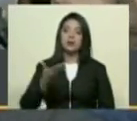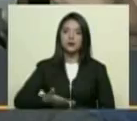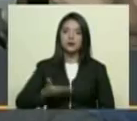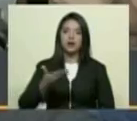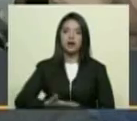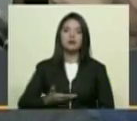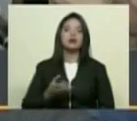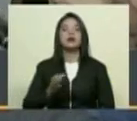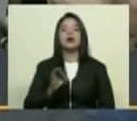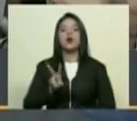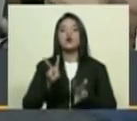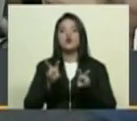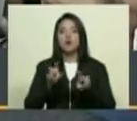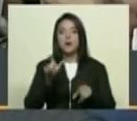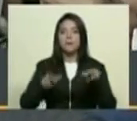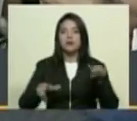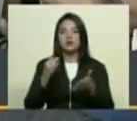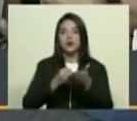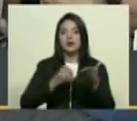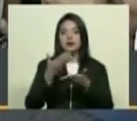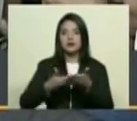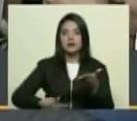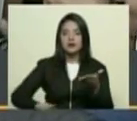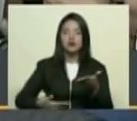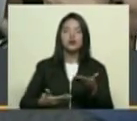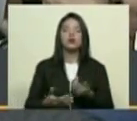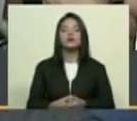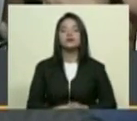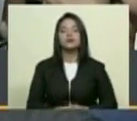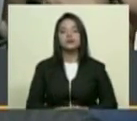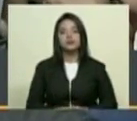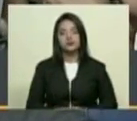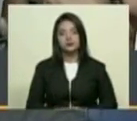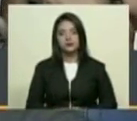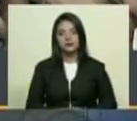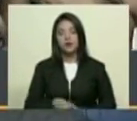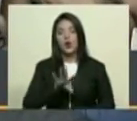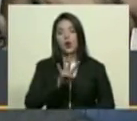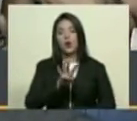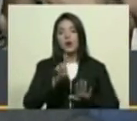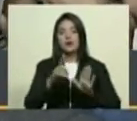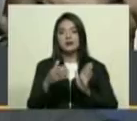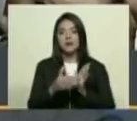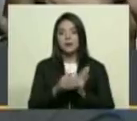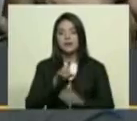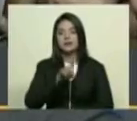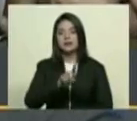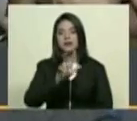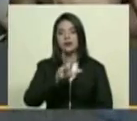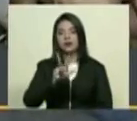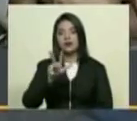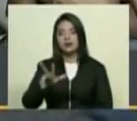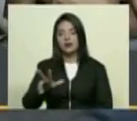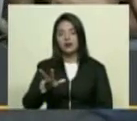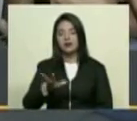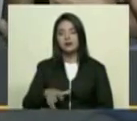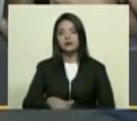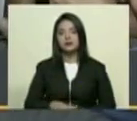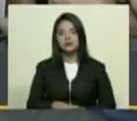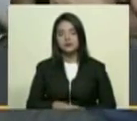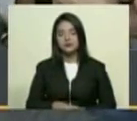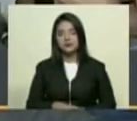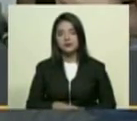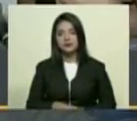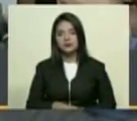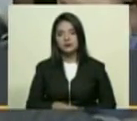nuevos inscritos tenemos que fueron 46 mil 133 del último corte